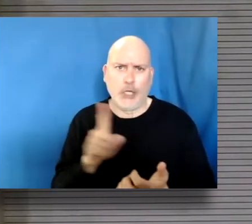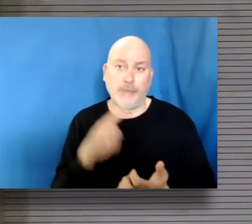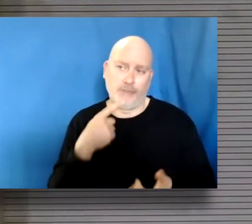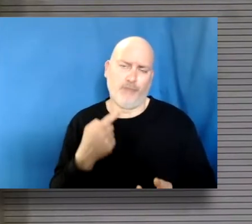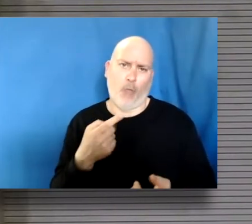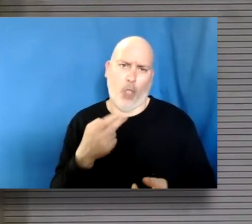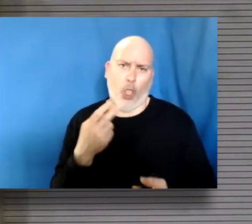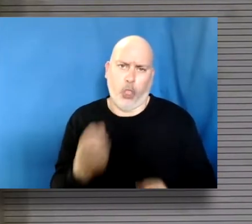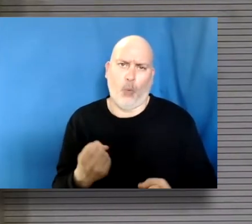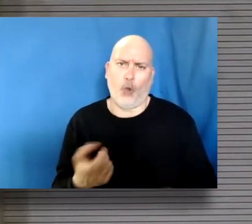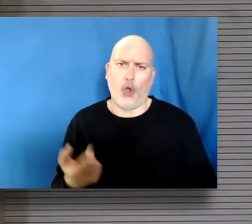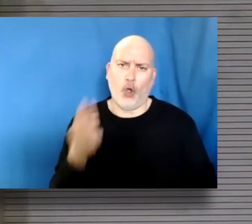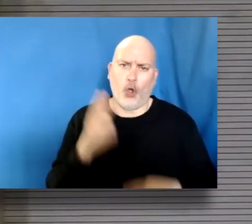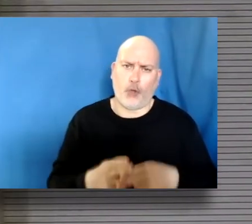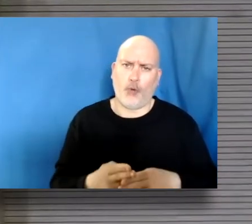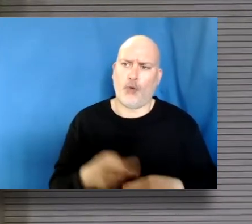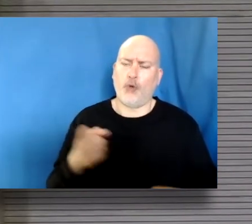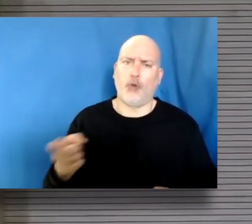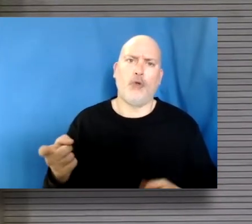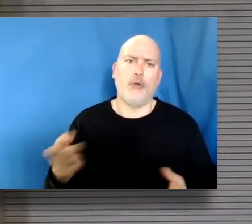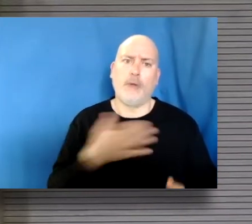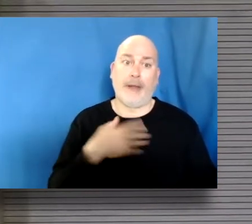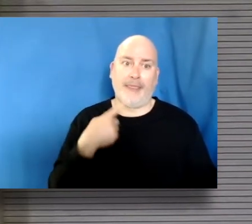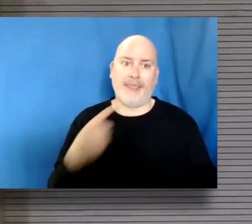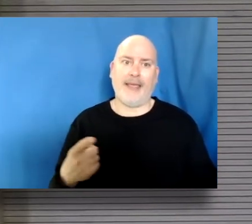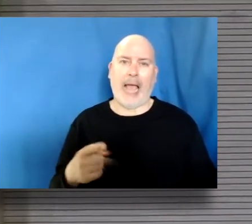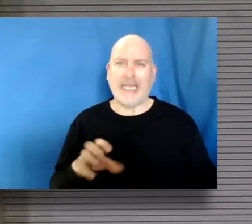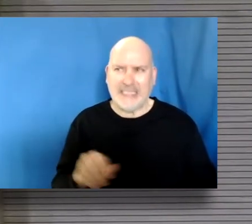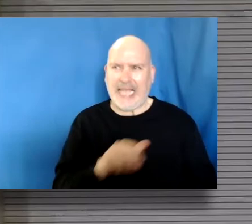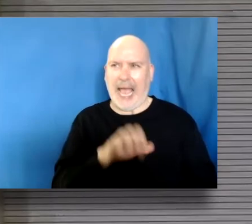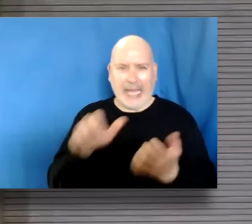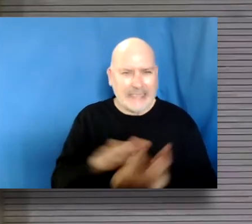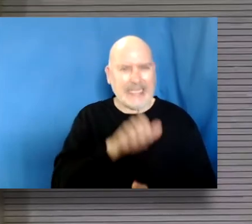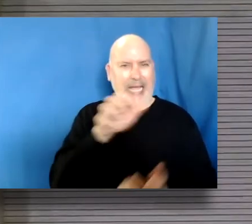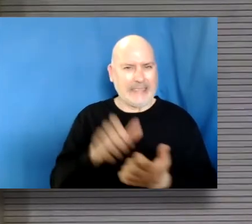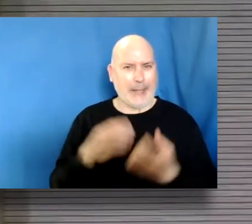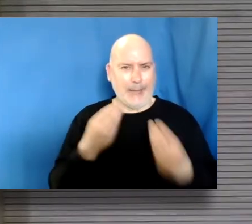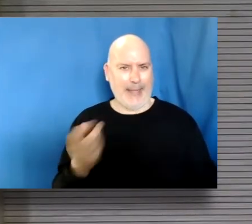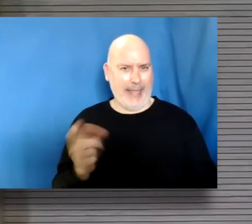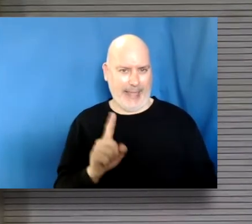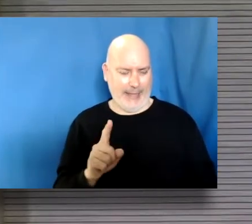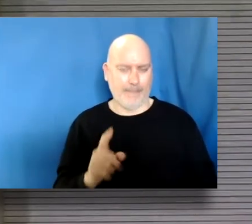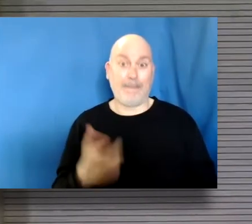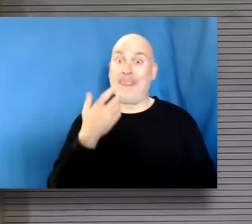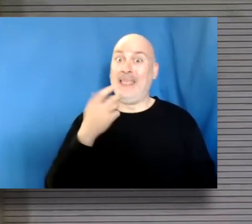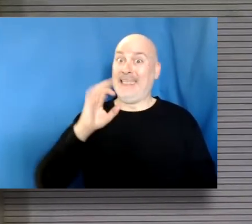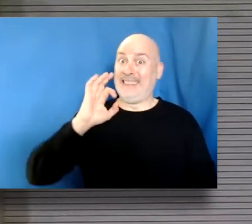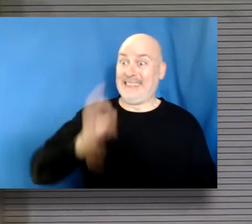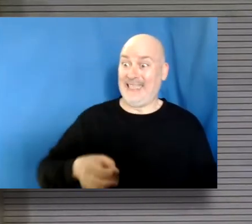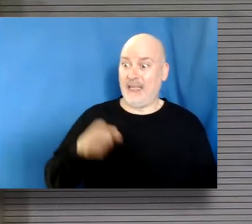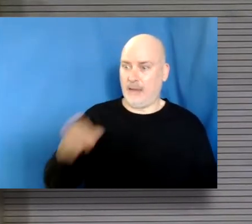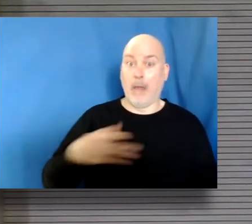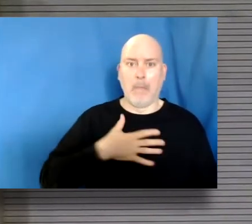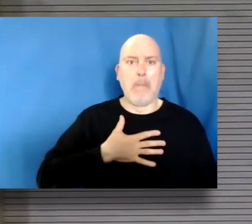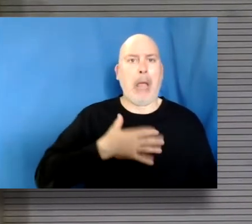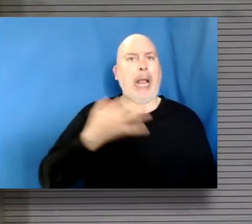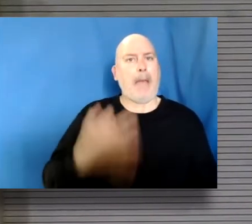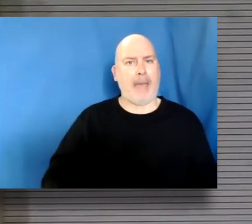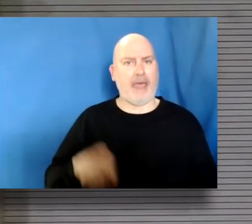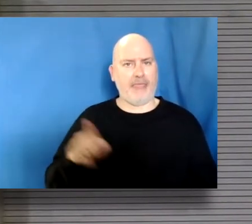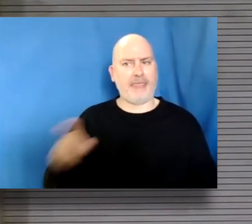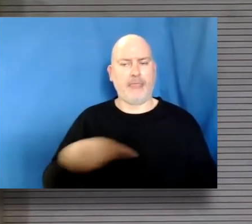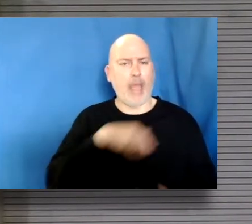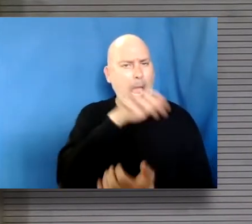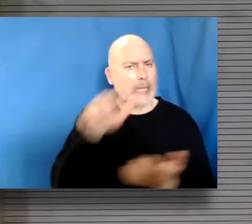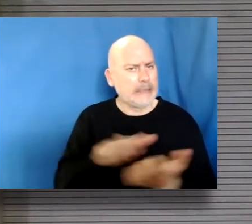y entonces cuesta en que las puedan masticar, ¿no? Si el niño es suficientemente capaz de masticar, se le pueden